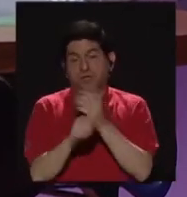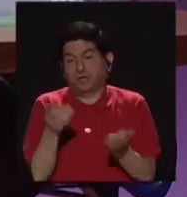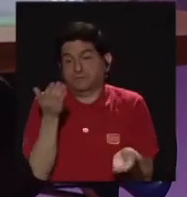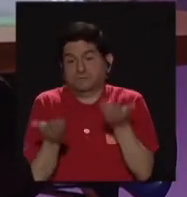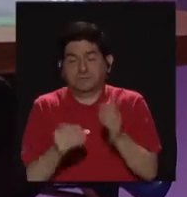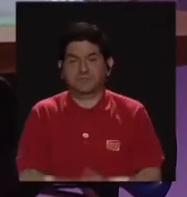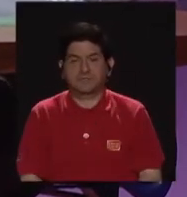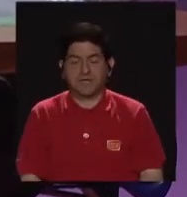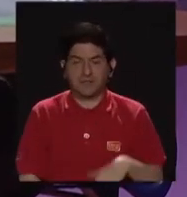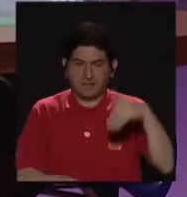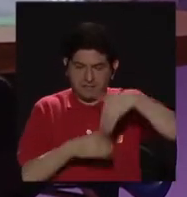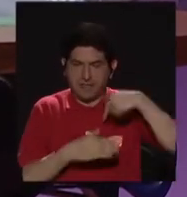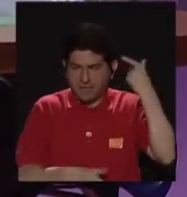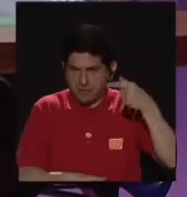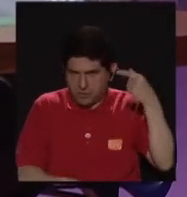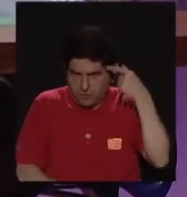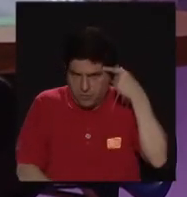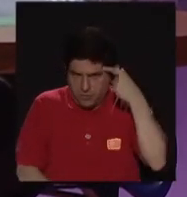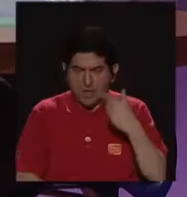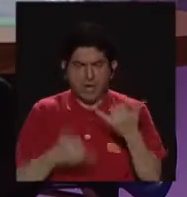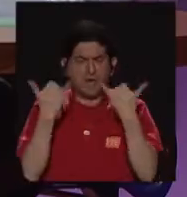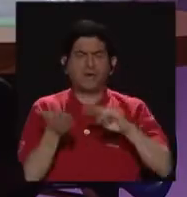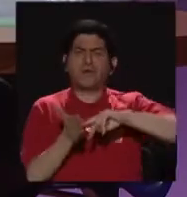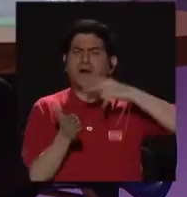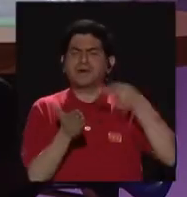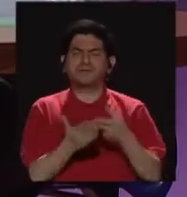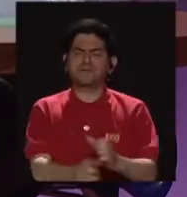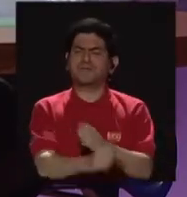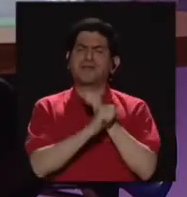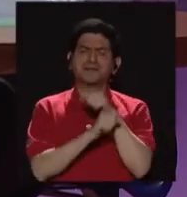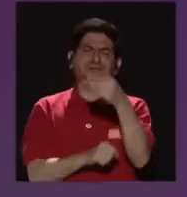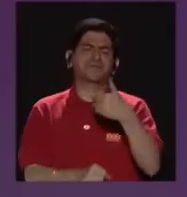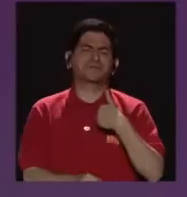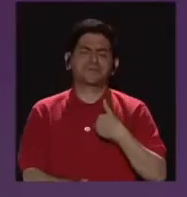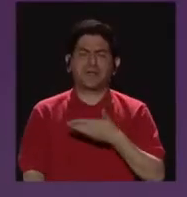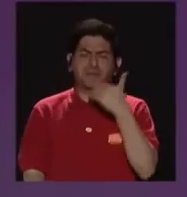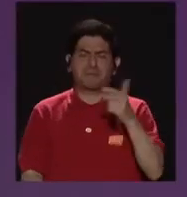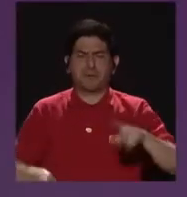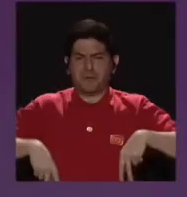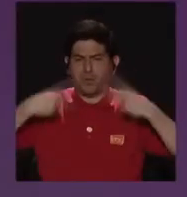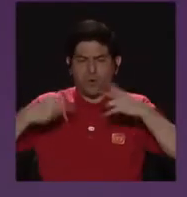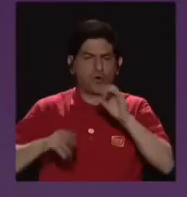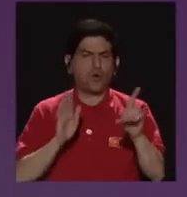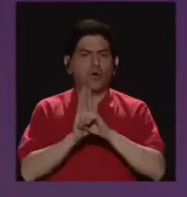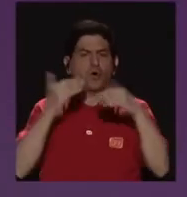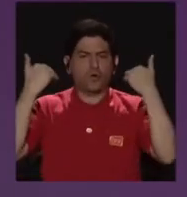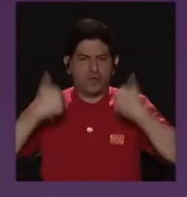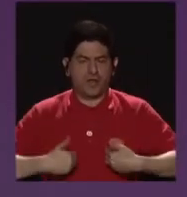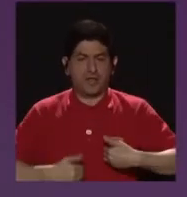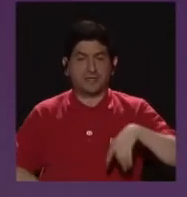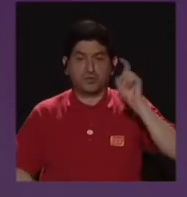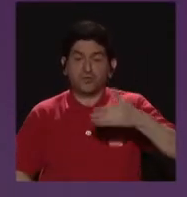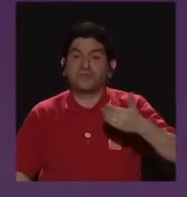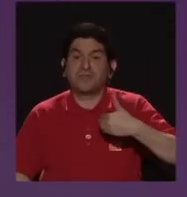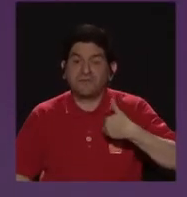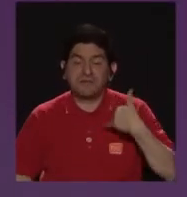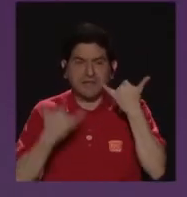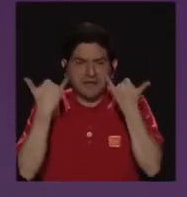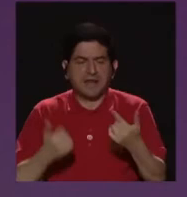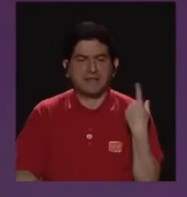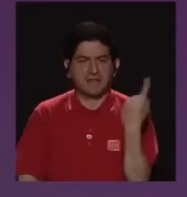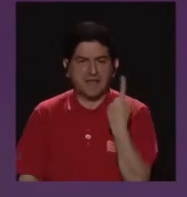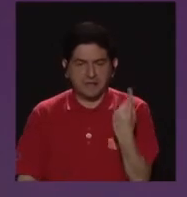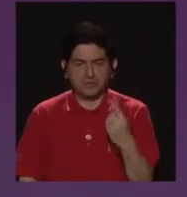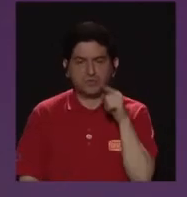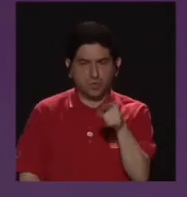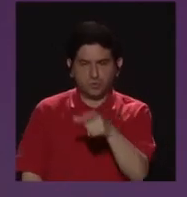estatal quiere decir que ya te están garantizando mejores condiciones de vida o derechos humanos que deberías de tener por el solo hecho de